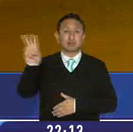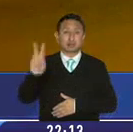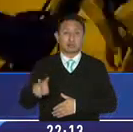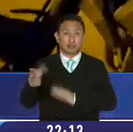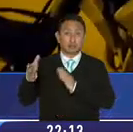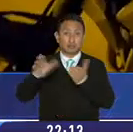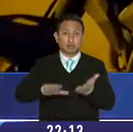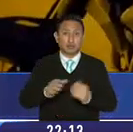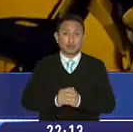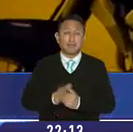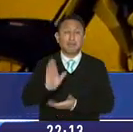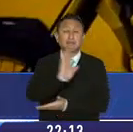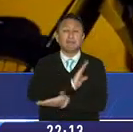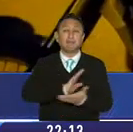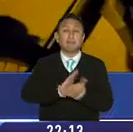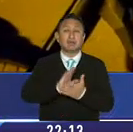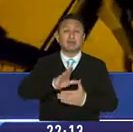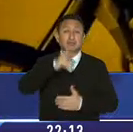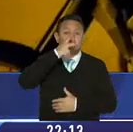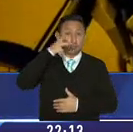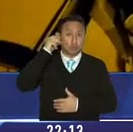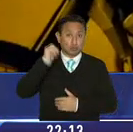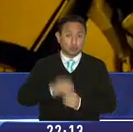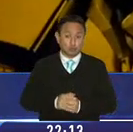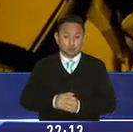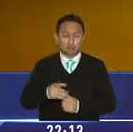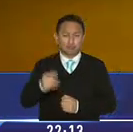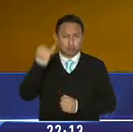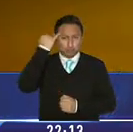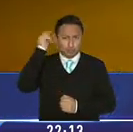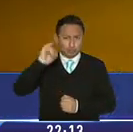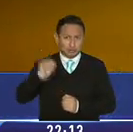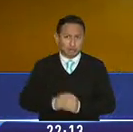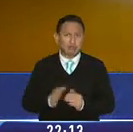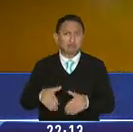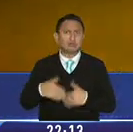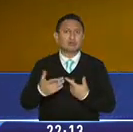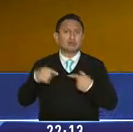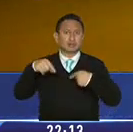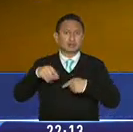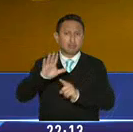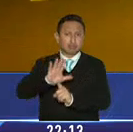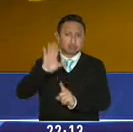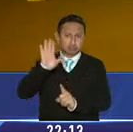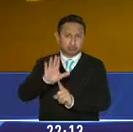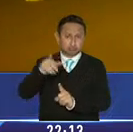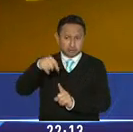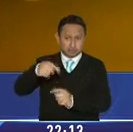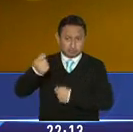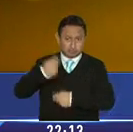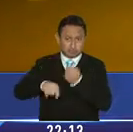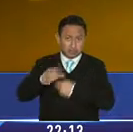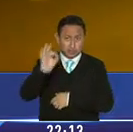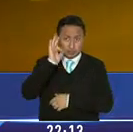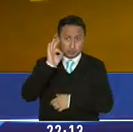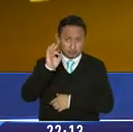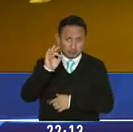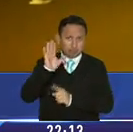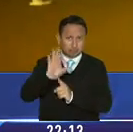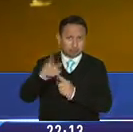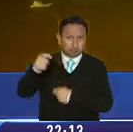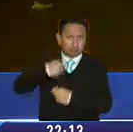Puyo que, entre las hipótesis que maneja, sería un ajuste de cuentas entre quienes se dedican a esta ilícita